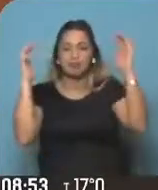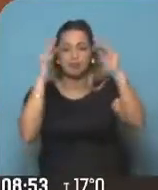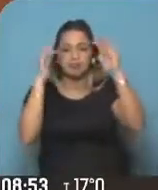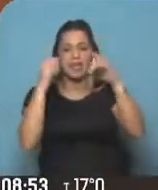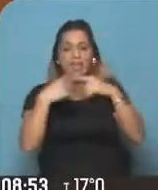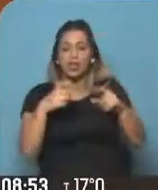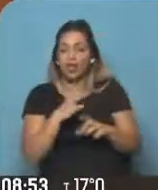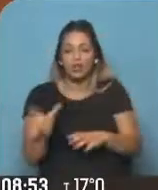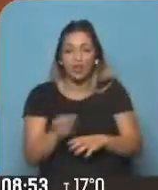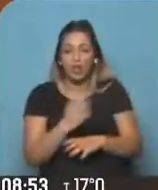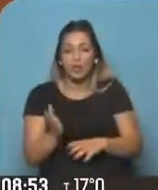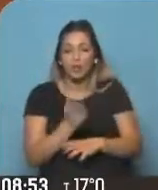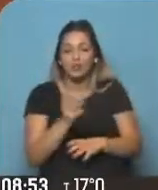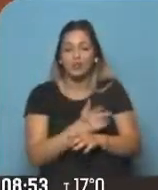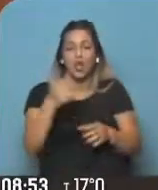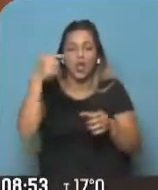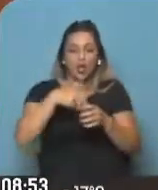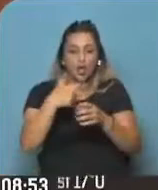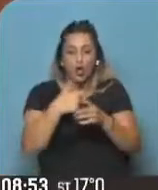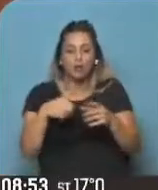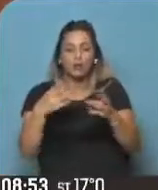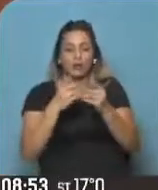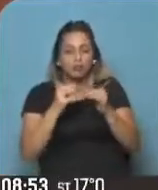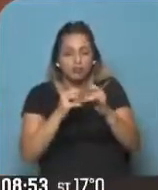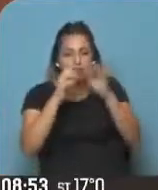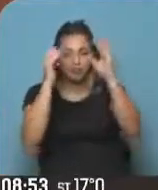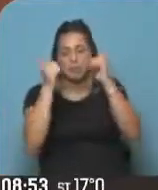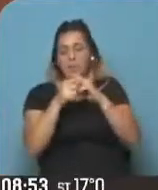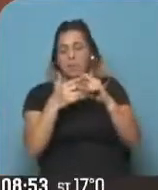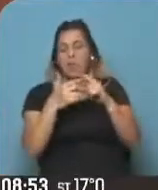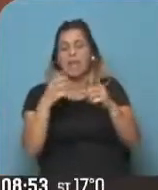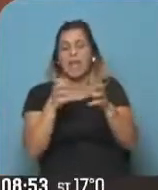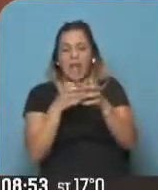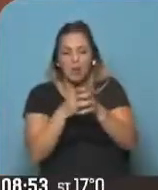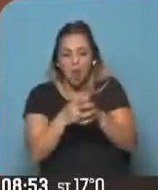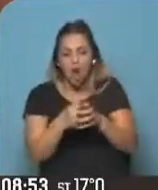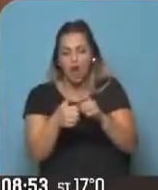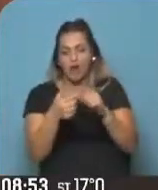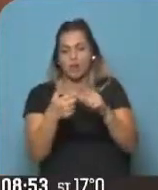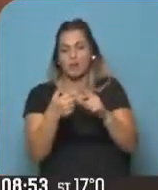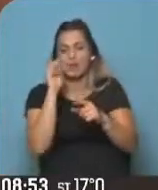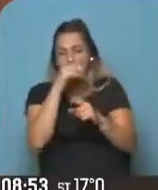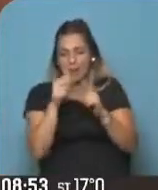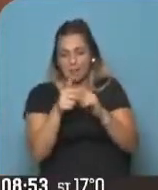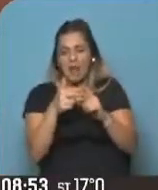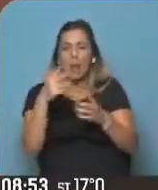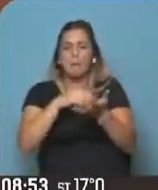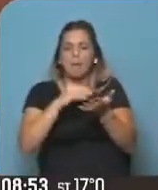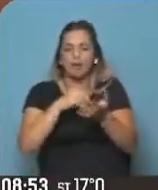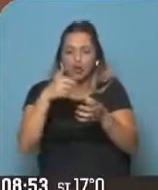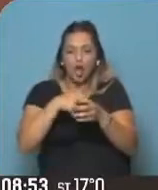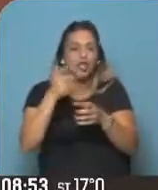asociada a los combustibles fósiles que son los que provocan el carbón y el petróleo principalmente que son los que provocan los gases que se acumulan en la atmósfera